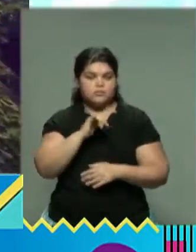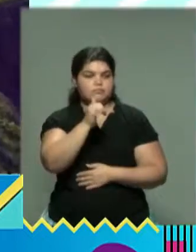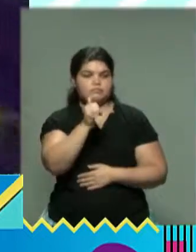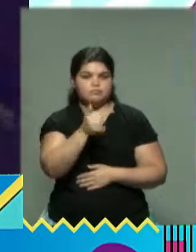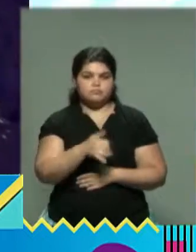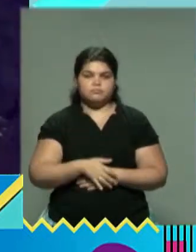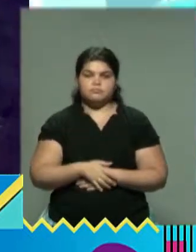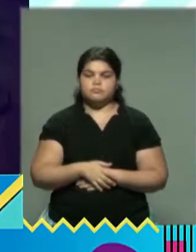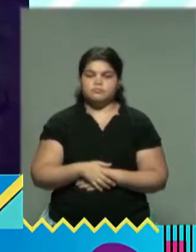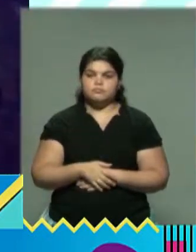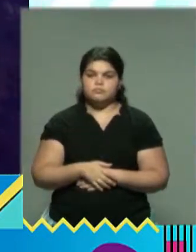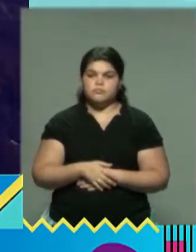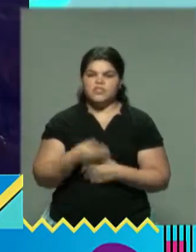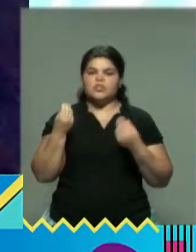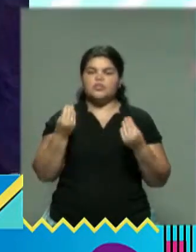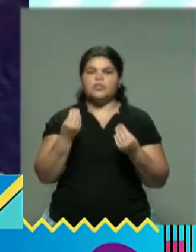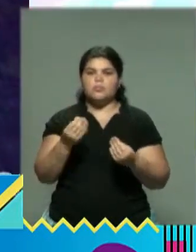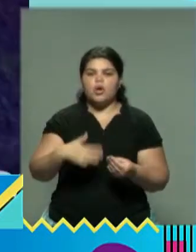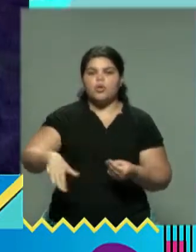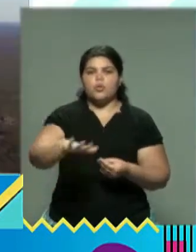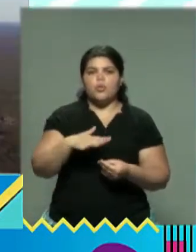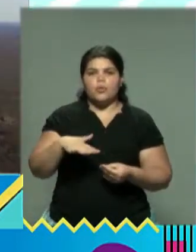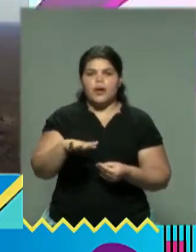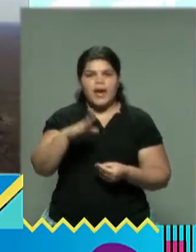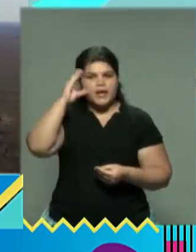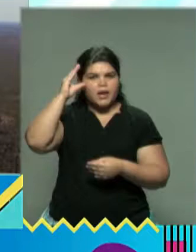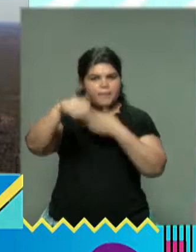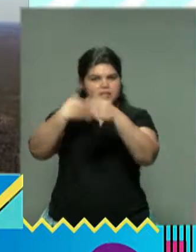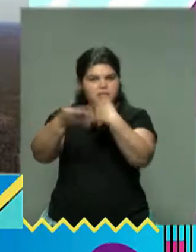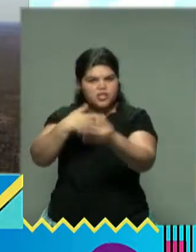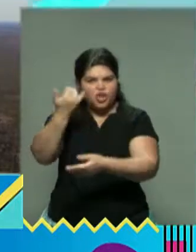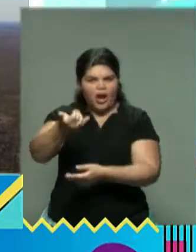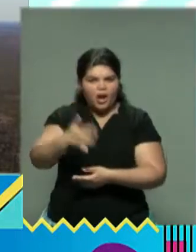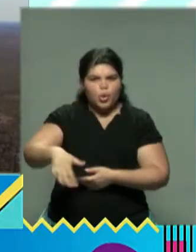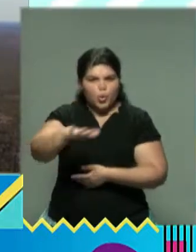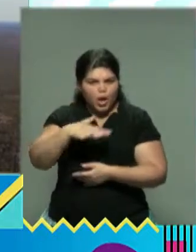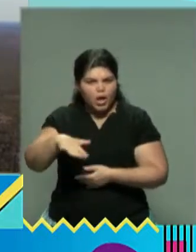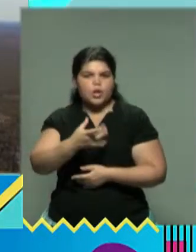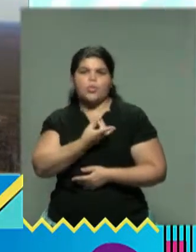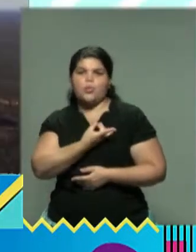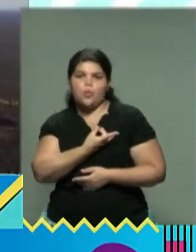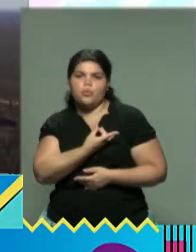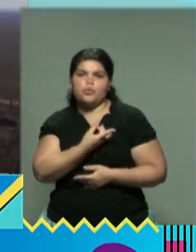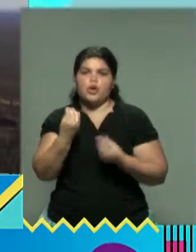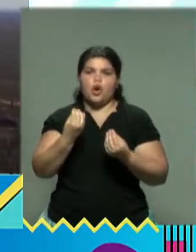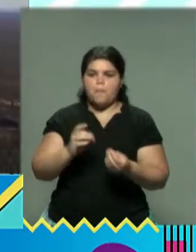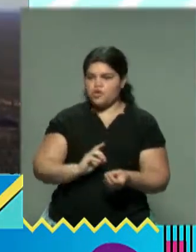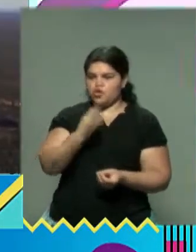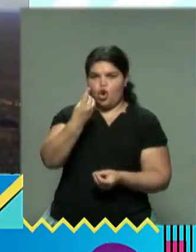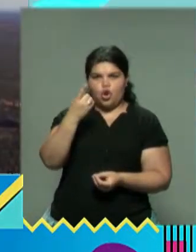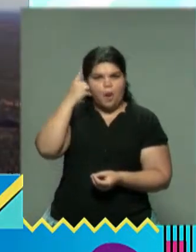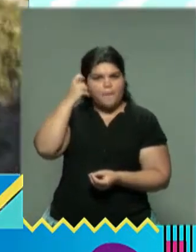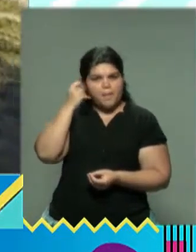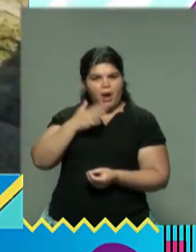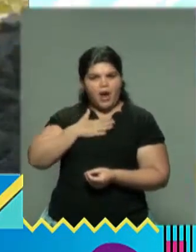cómo se consigue? Digo, ¿existen hoy los lugares para ir a hacer ese tipo de capacitaciones? ¿Es un poco autodidacta? ¿Cómo con